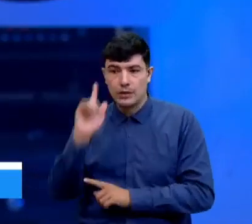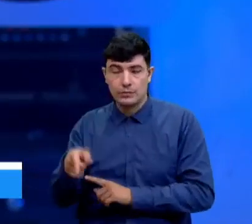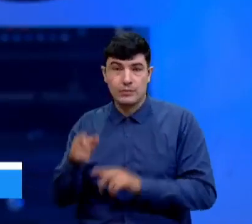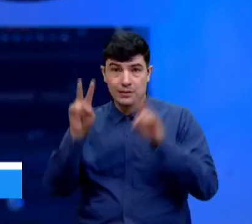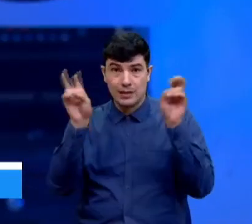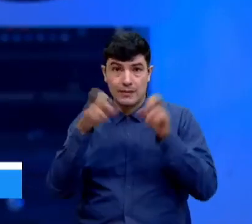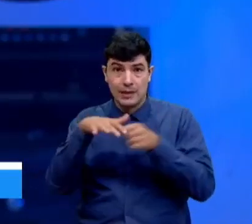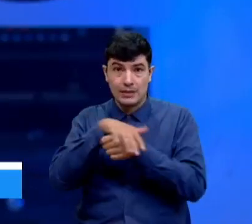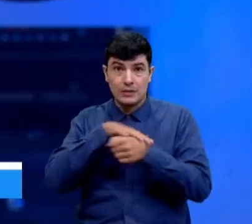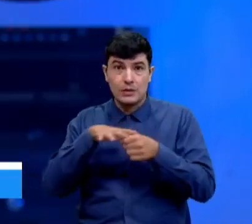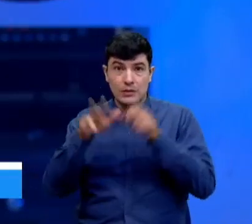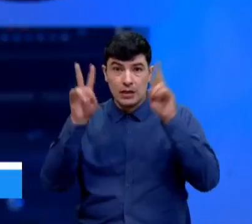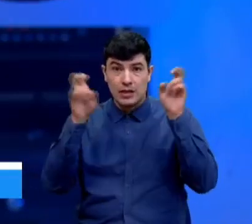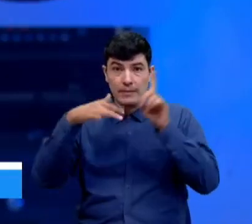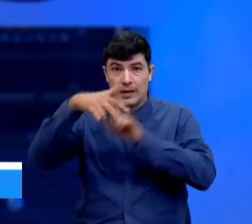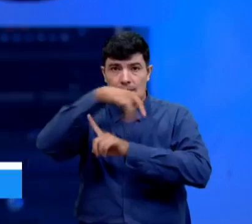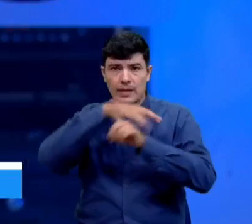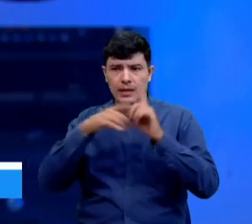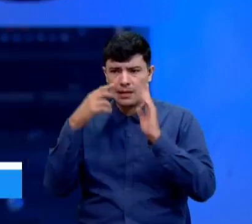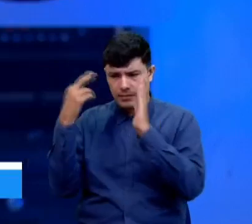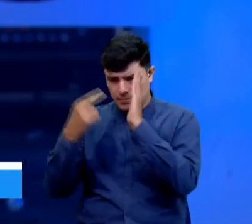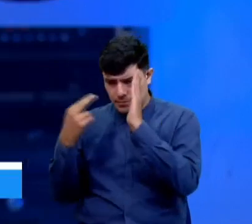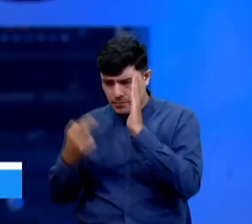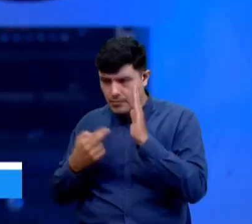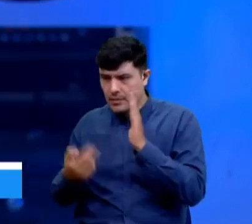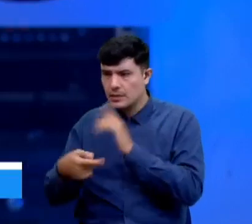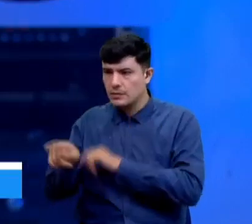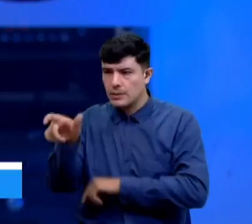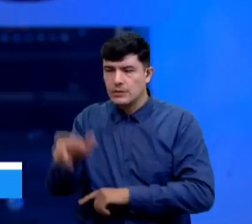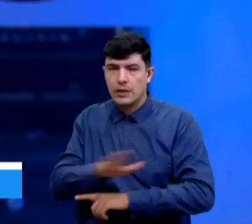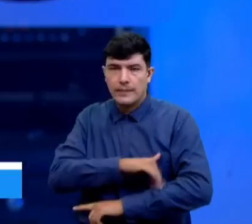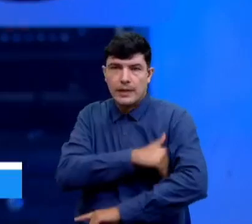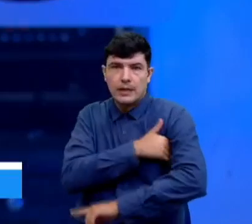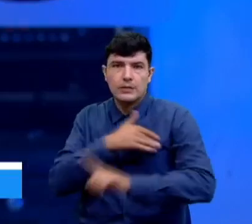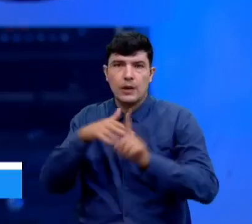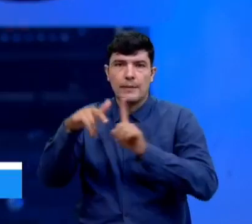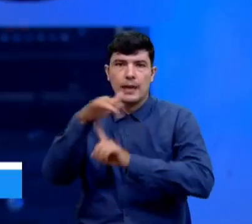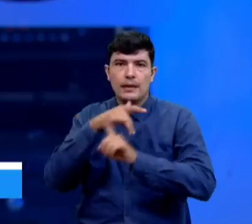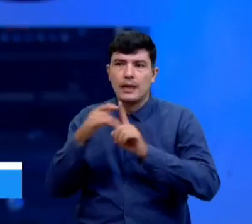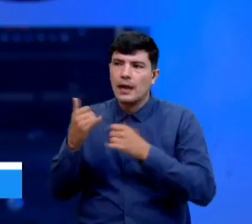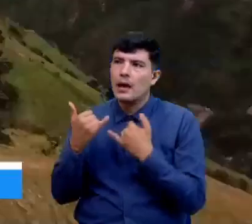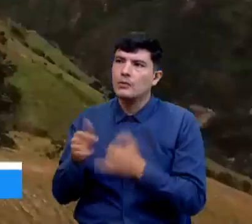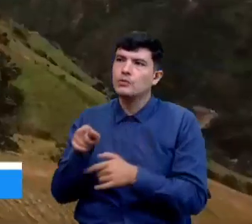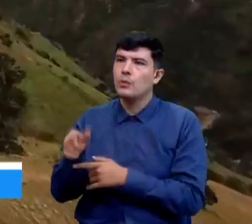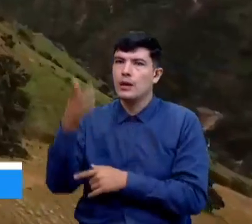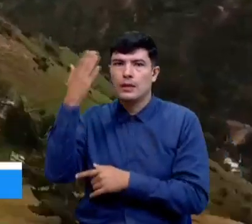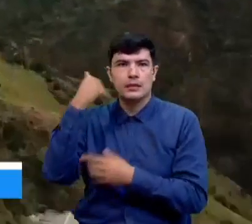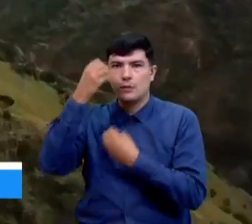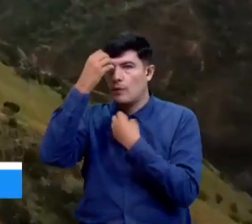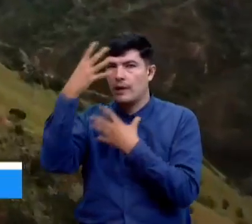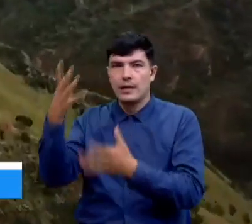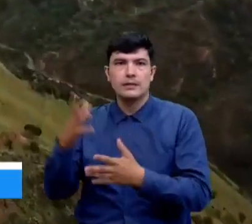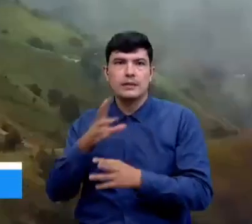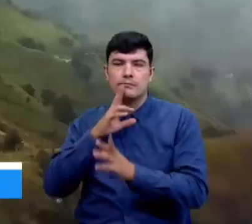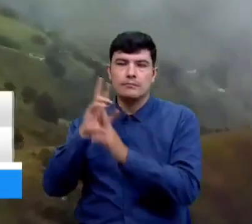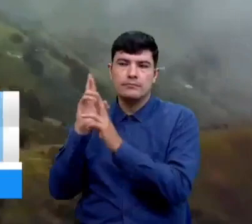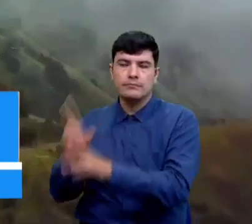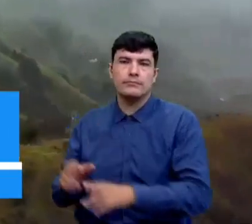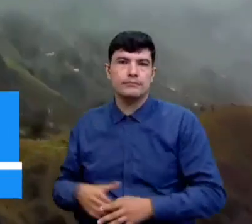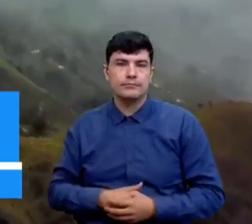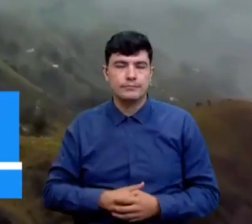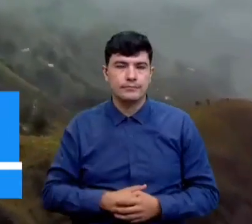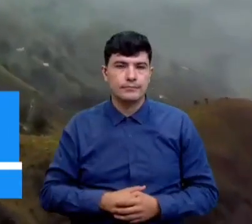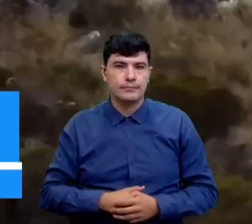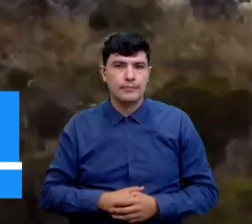para investigar un incidente de desacato a la ministra de medio ambiente la procuraduría Nacional de asuntos